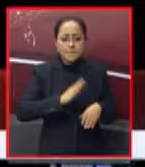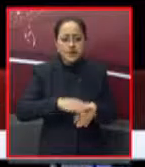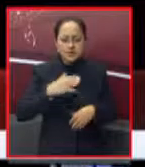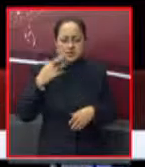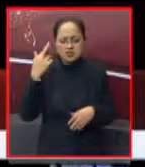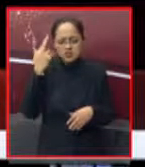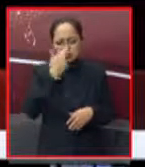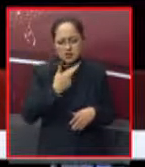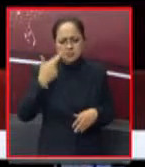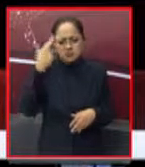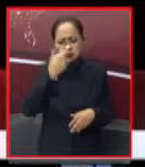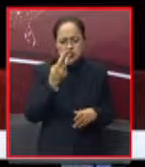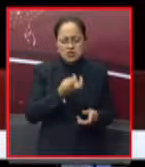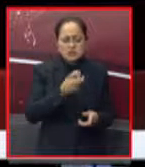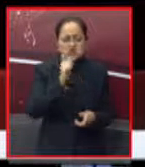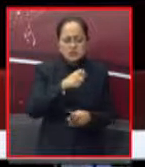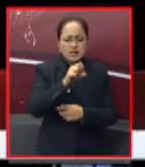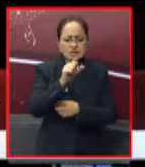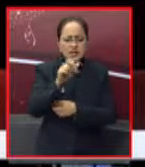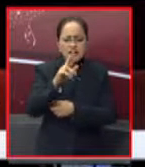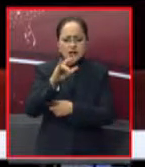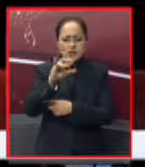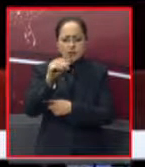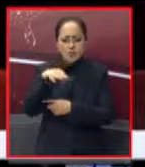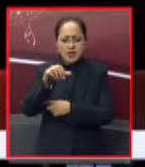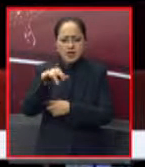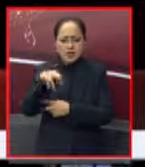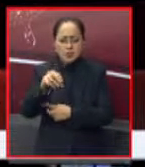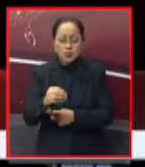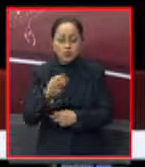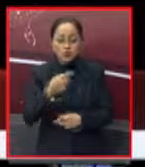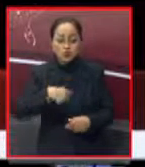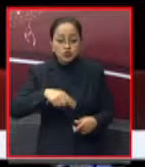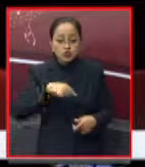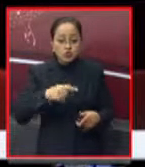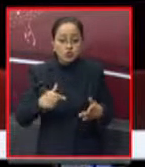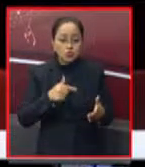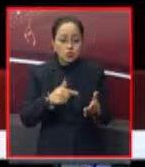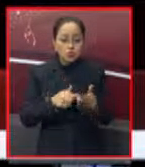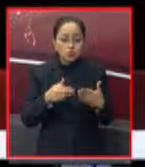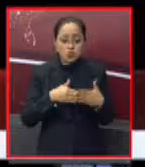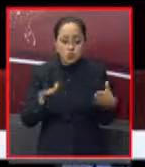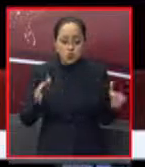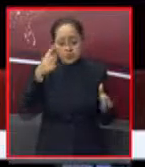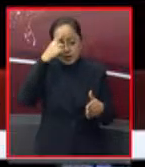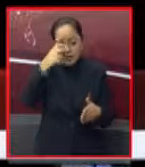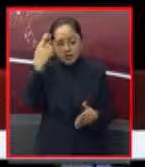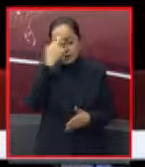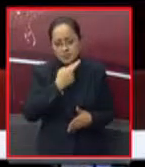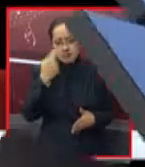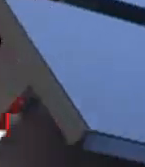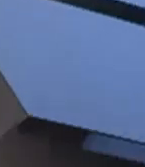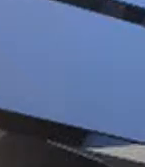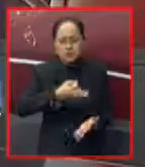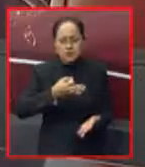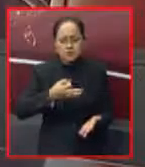definiciones sobre salario mínimo. Para eso estamos abriendo un nuevo espacio para su estudio y su